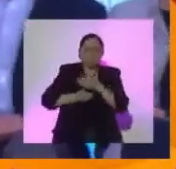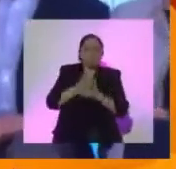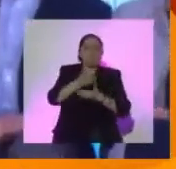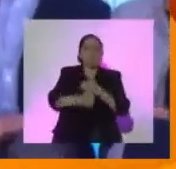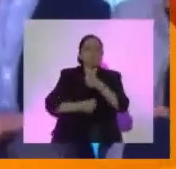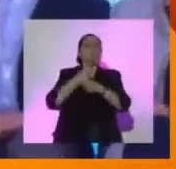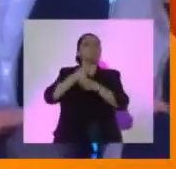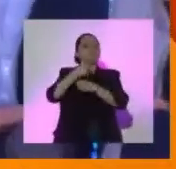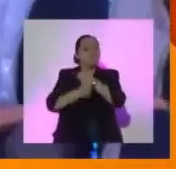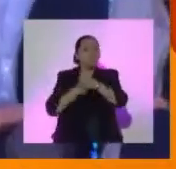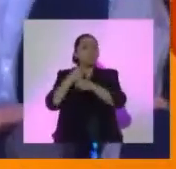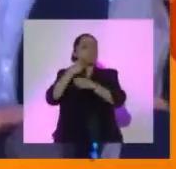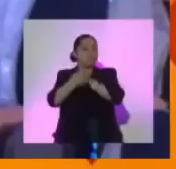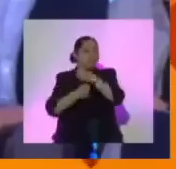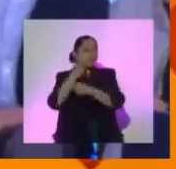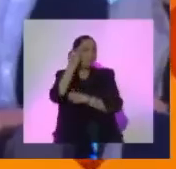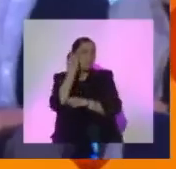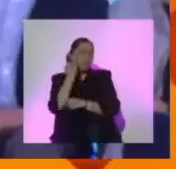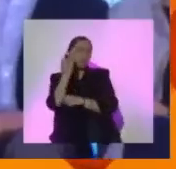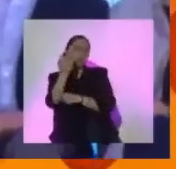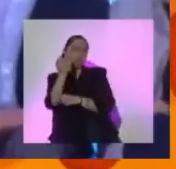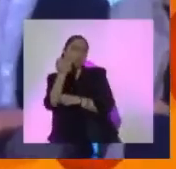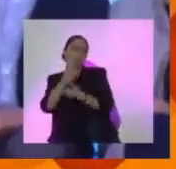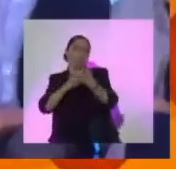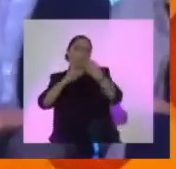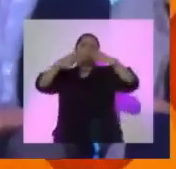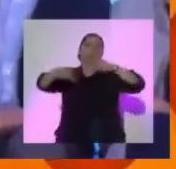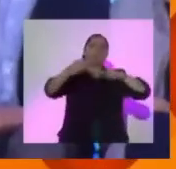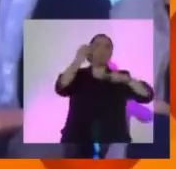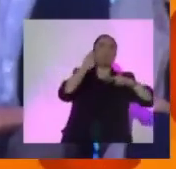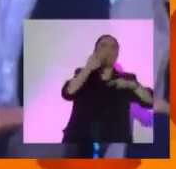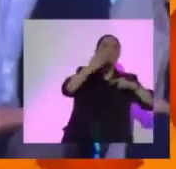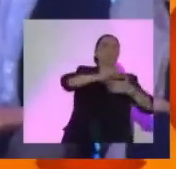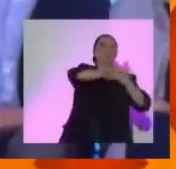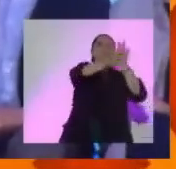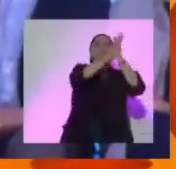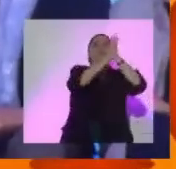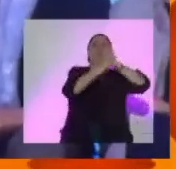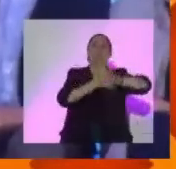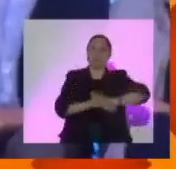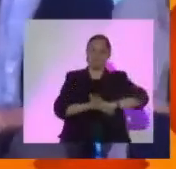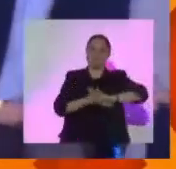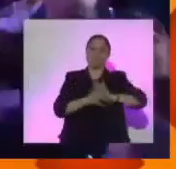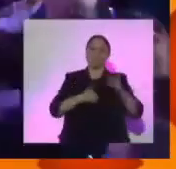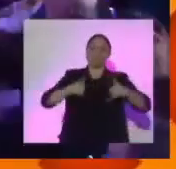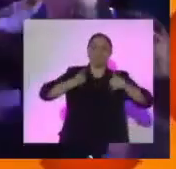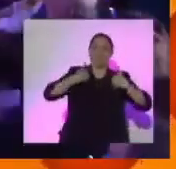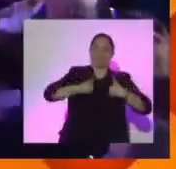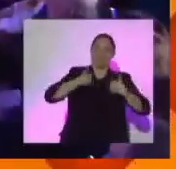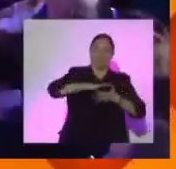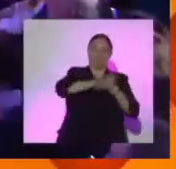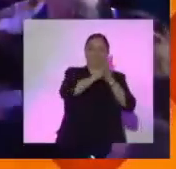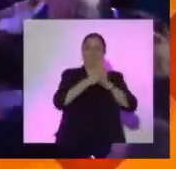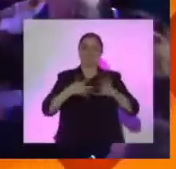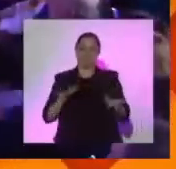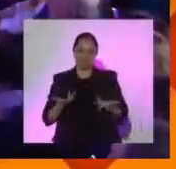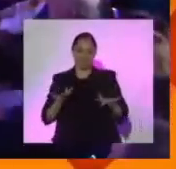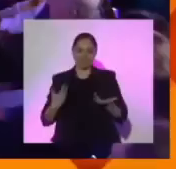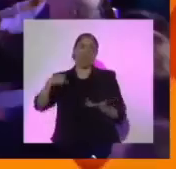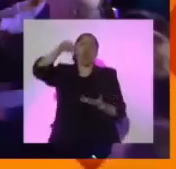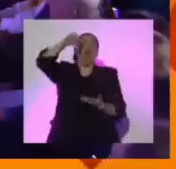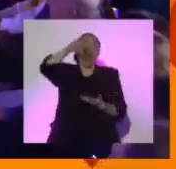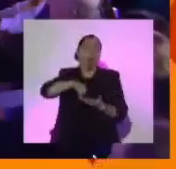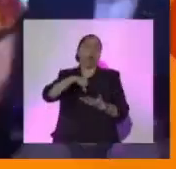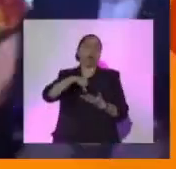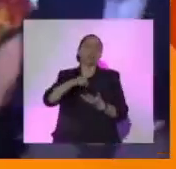sochil realmente tienen algo que ofrecer sin llegar y decir pues es que a mí me vinieron y me impulsaron los propios hijos de sochil Gálvez que